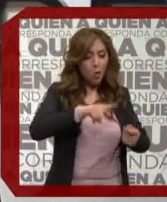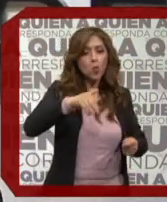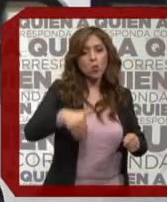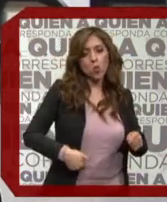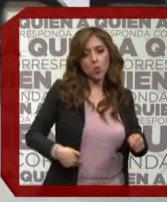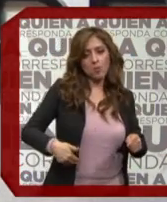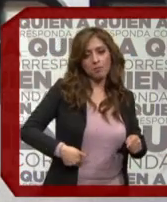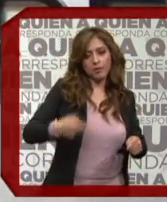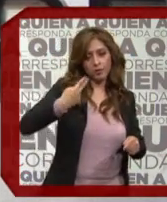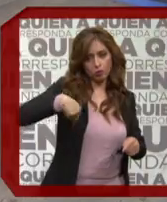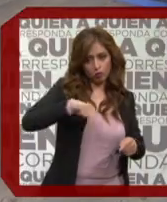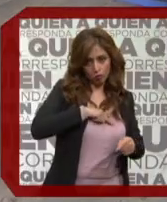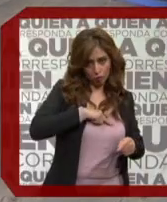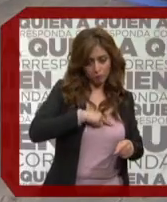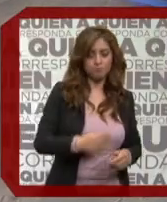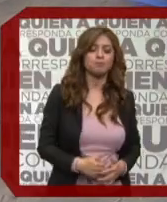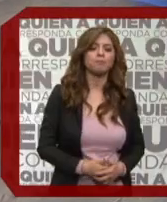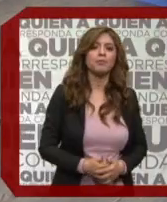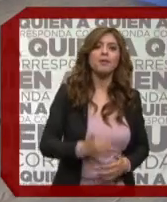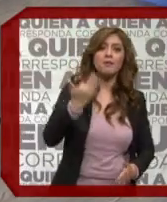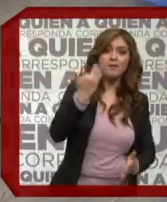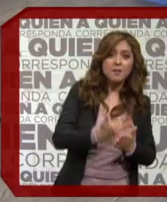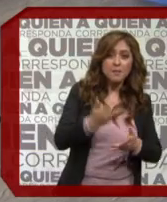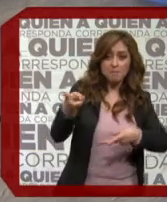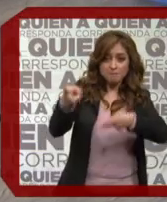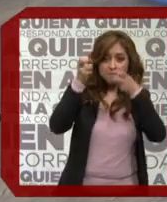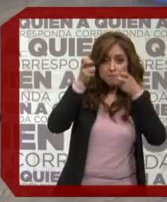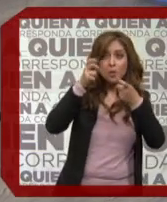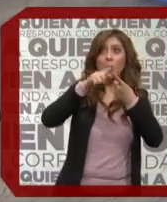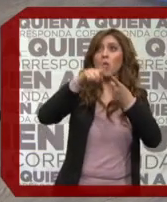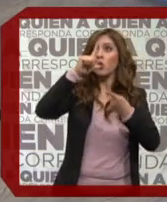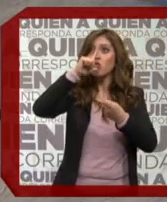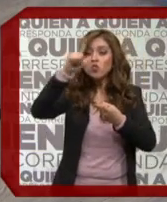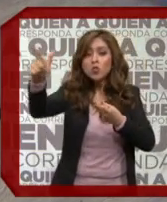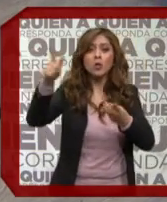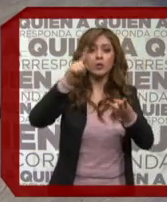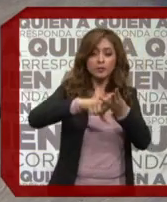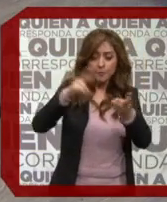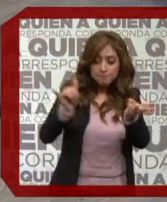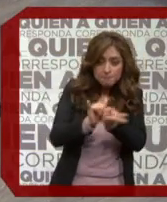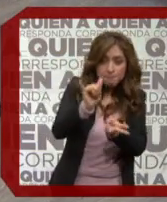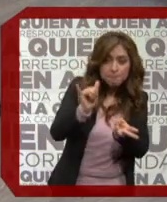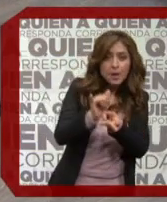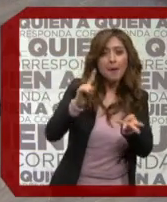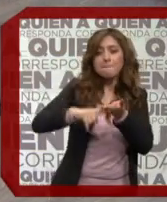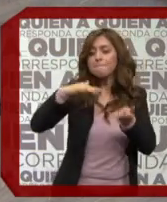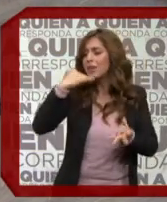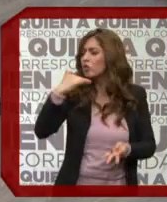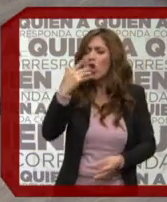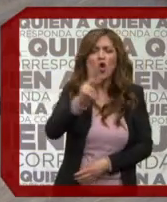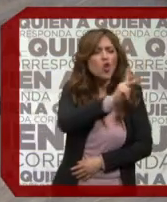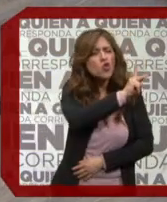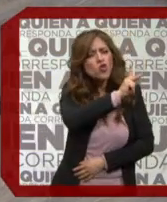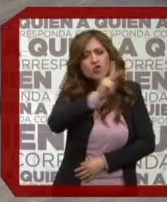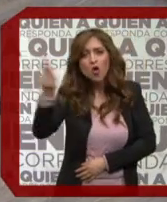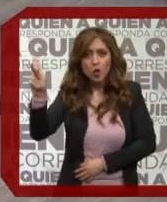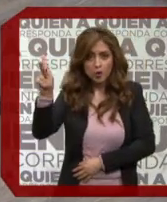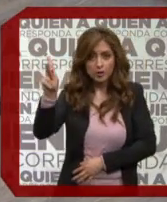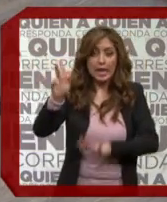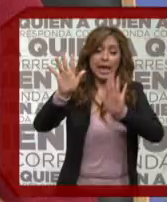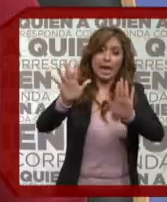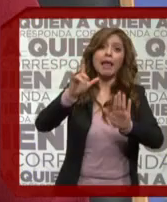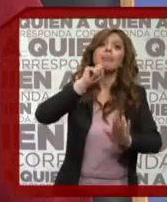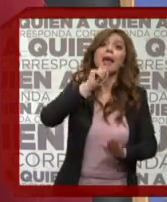problemas de seguridad, iluminación, pavimentación, basura son los que van a encontrar todos los delegados. Todos. Agua. En el caso de